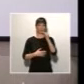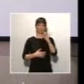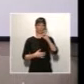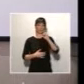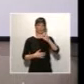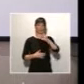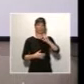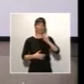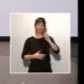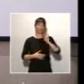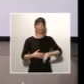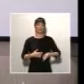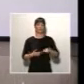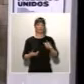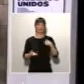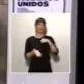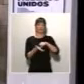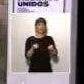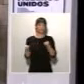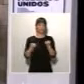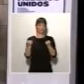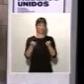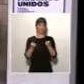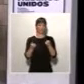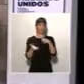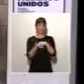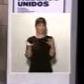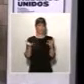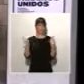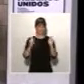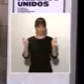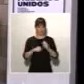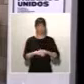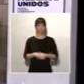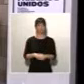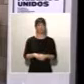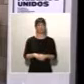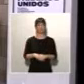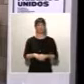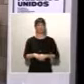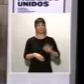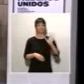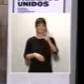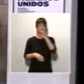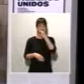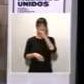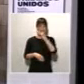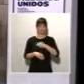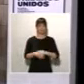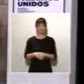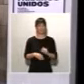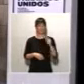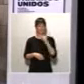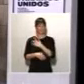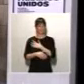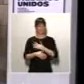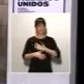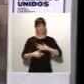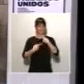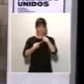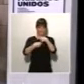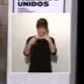Coordinación de Alertas y Emergencias. Amare José, buenas tardes. Hola, buenas tardes. Lo primero que me gustaría decir es que